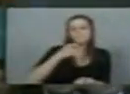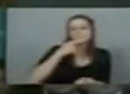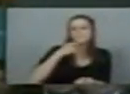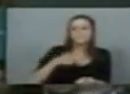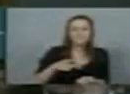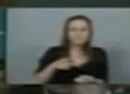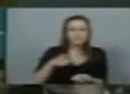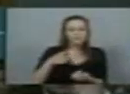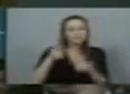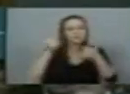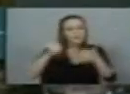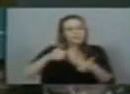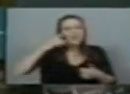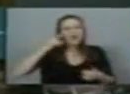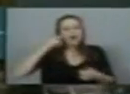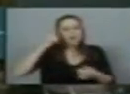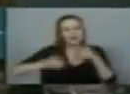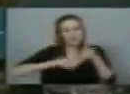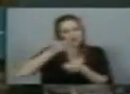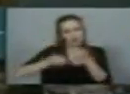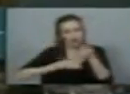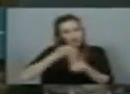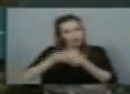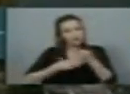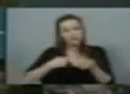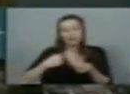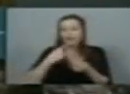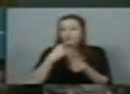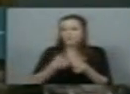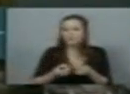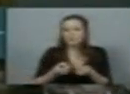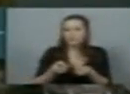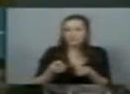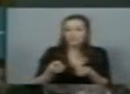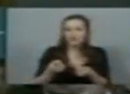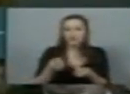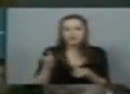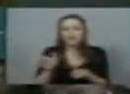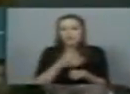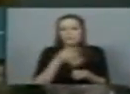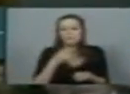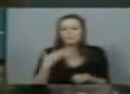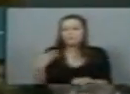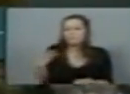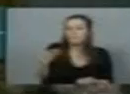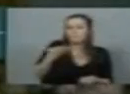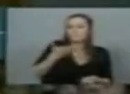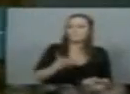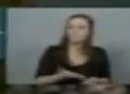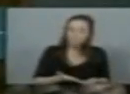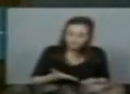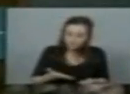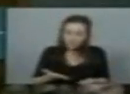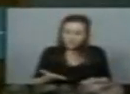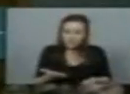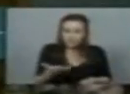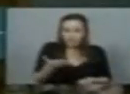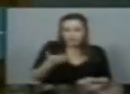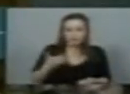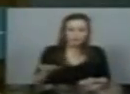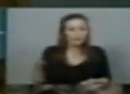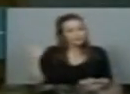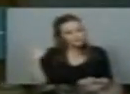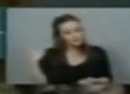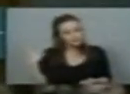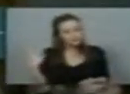Si usted fue un buen hombre de negocios. Y le estoy diciendo. Eso es lo que le hemos pedido que vote. Muy bien. Y lo estoy verbalizando. Refiérase a